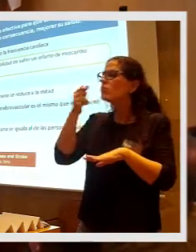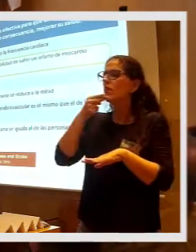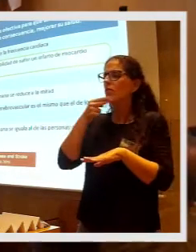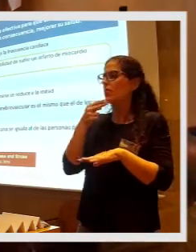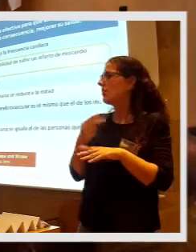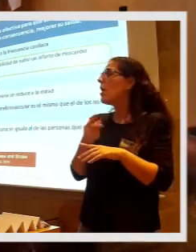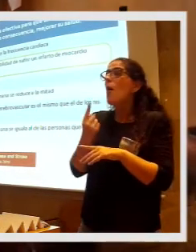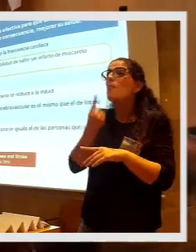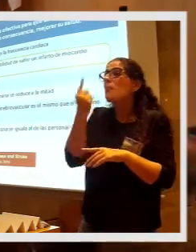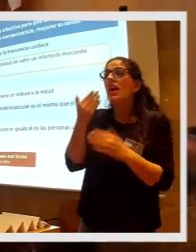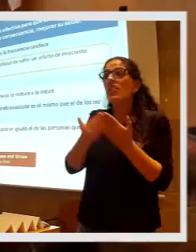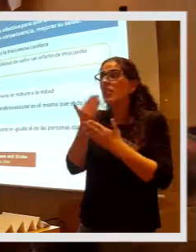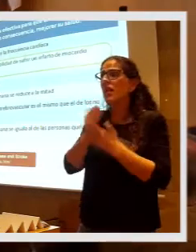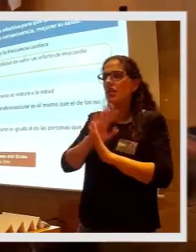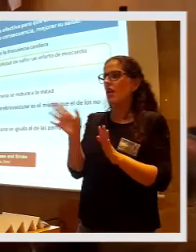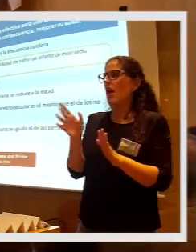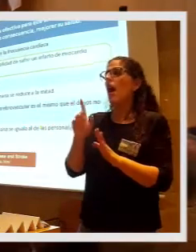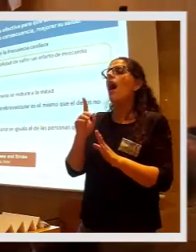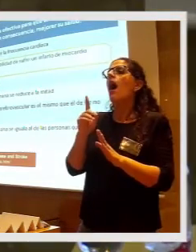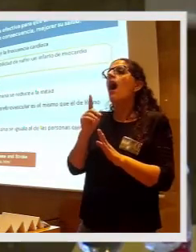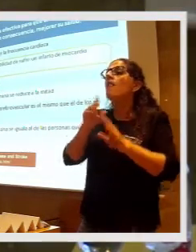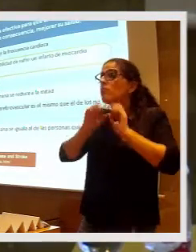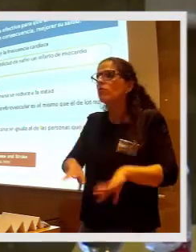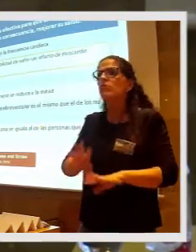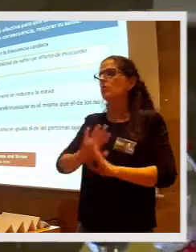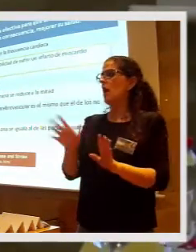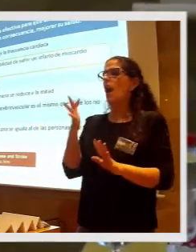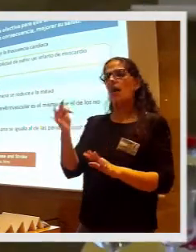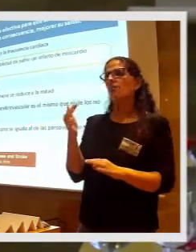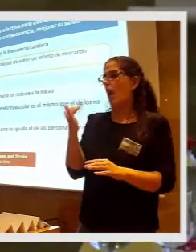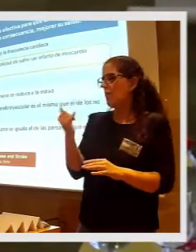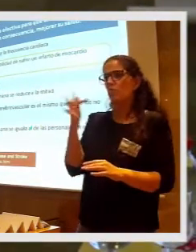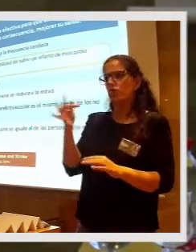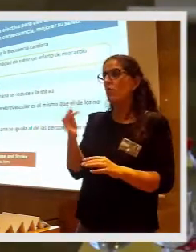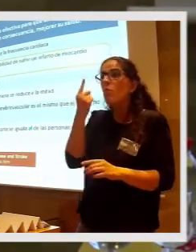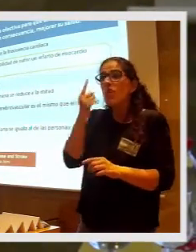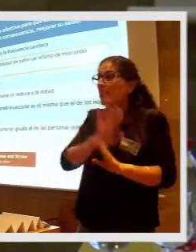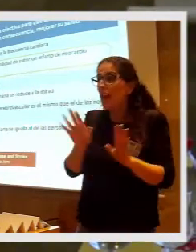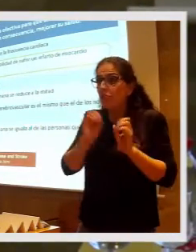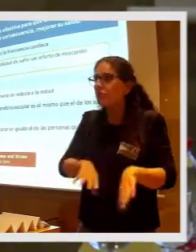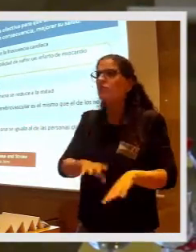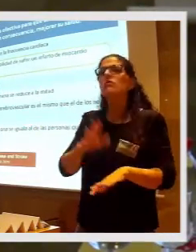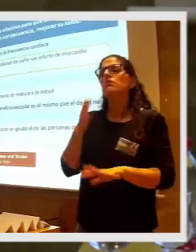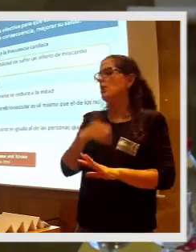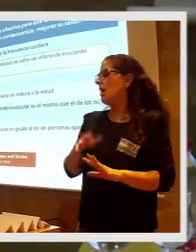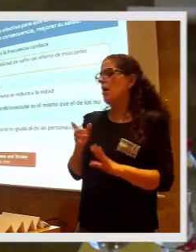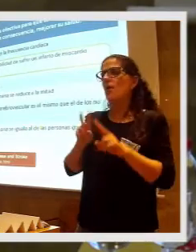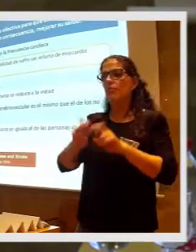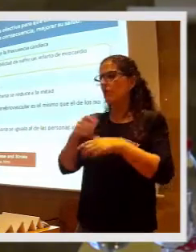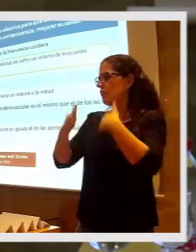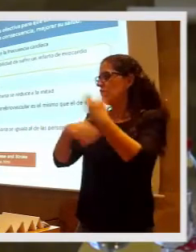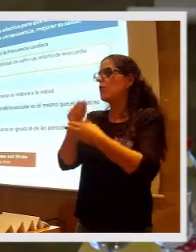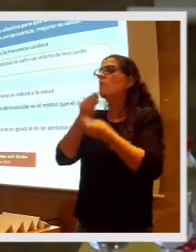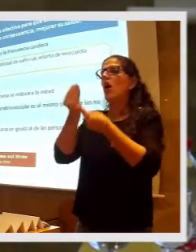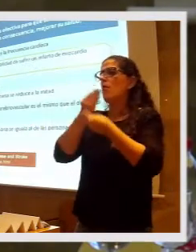días, ya empezamos a notar beneficios por dejar de fumar, lo cual yo creo que nos debe de animar a que cada vez más, y eso lo hacemos todos los días en la consulta,